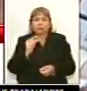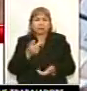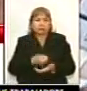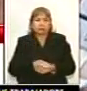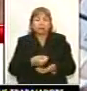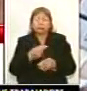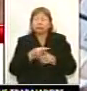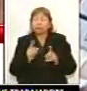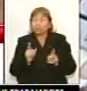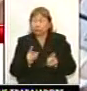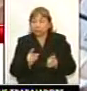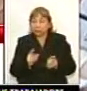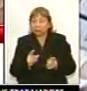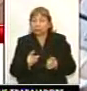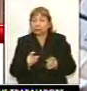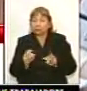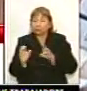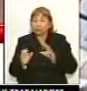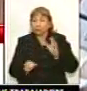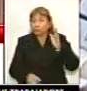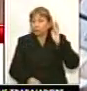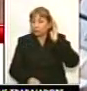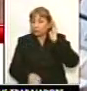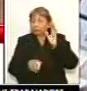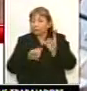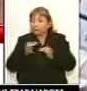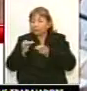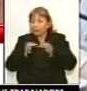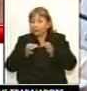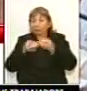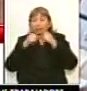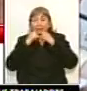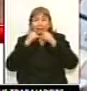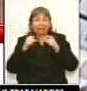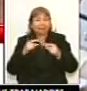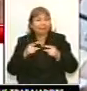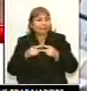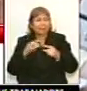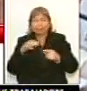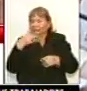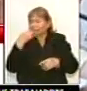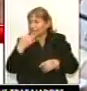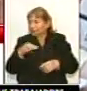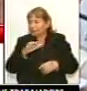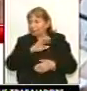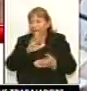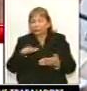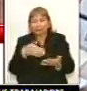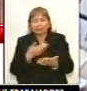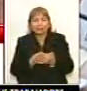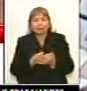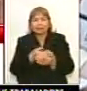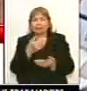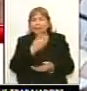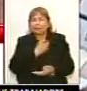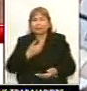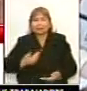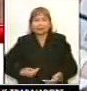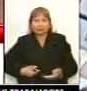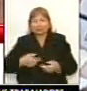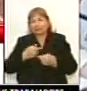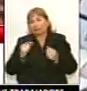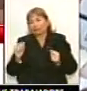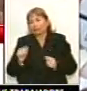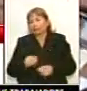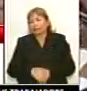Y sin embargo, como se ha escuchado de la explicación del secretario técnico, todas las instituciones estatales están en contra, obviamente